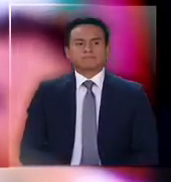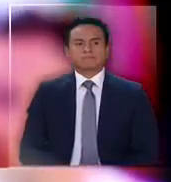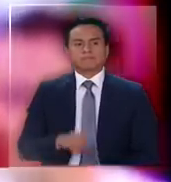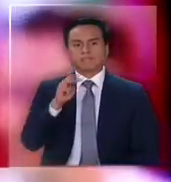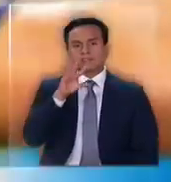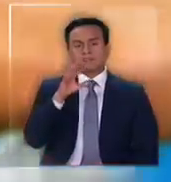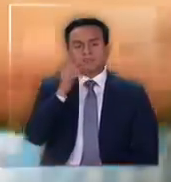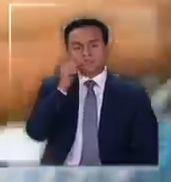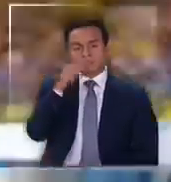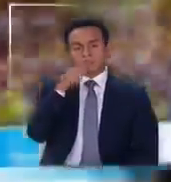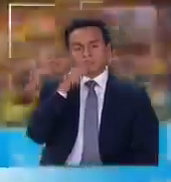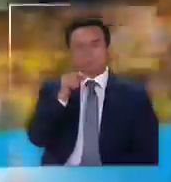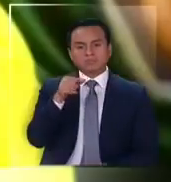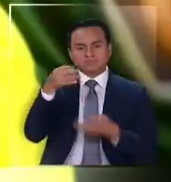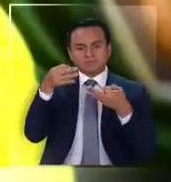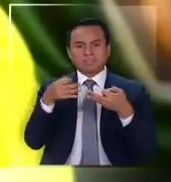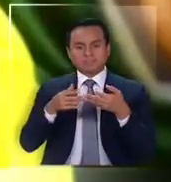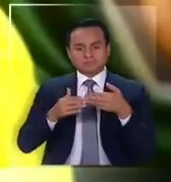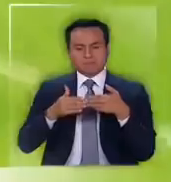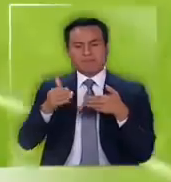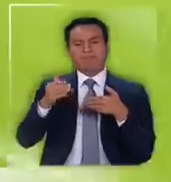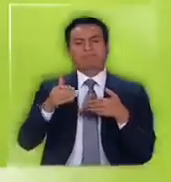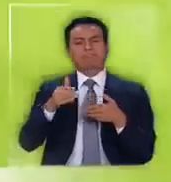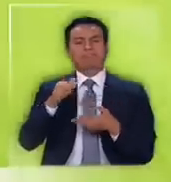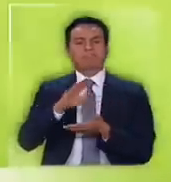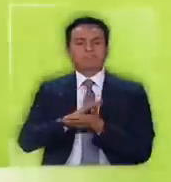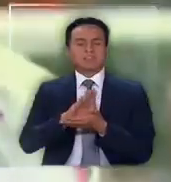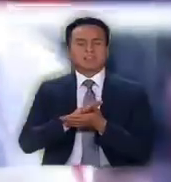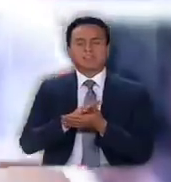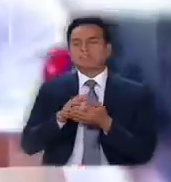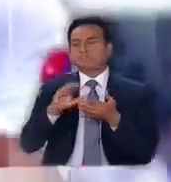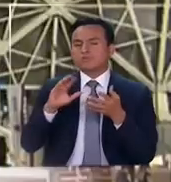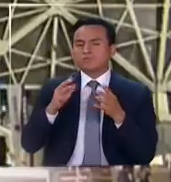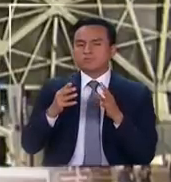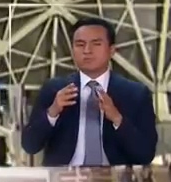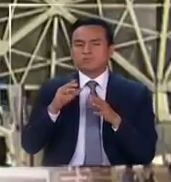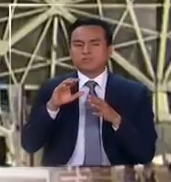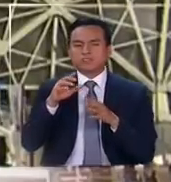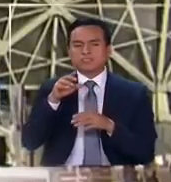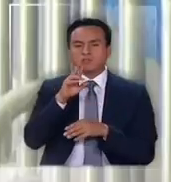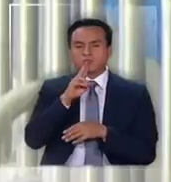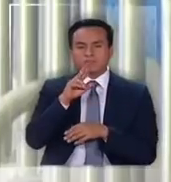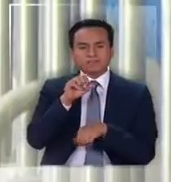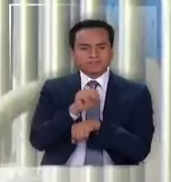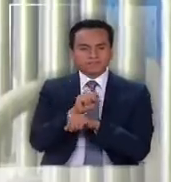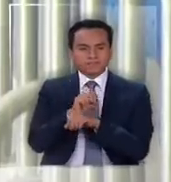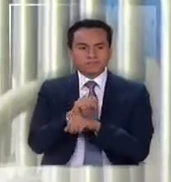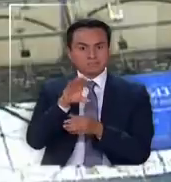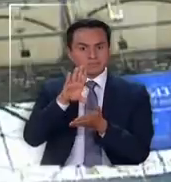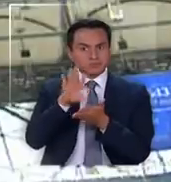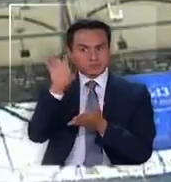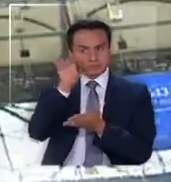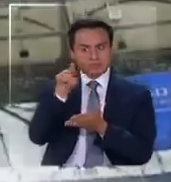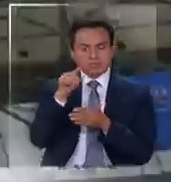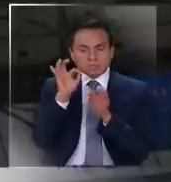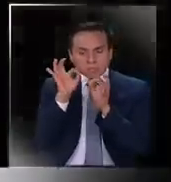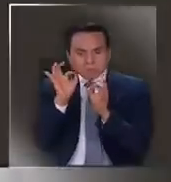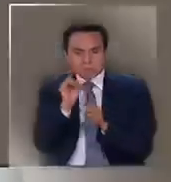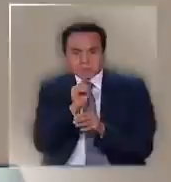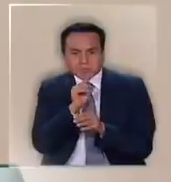35 días faltan para que se dé el vamos a la fiesta del fútbol con el Mundial de Rusia. En el país europeo se ajustan los últimos